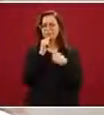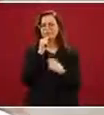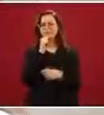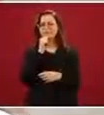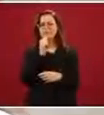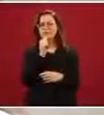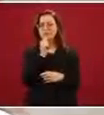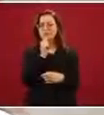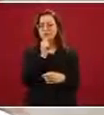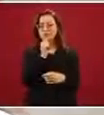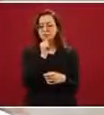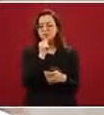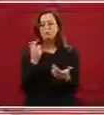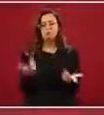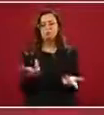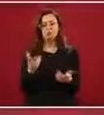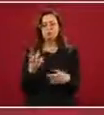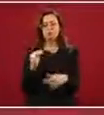Debemos